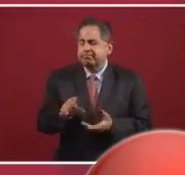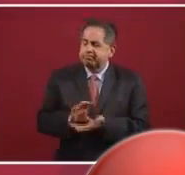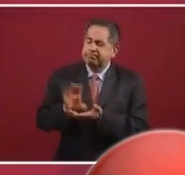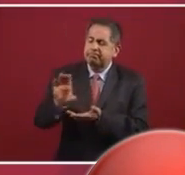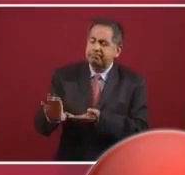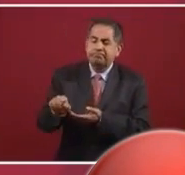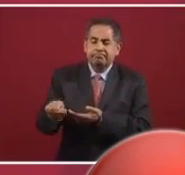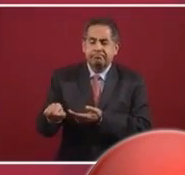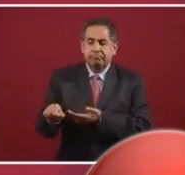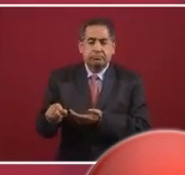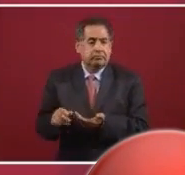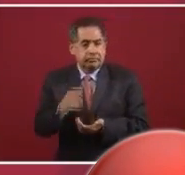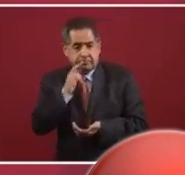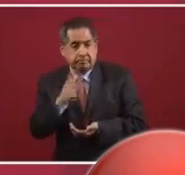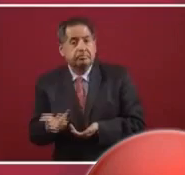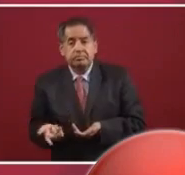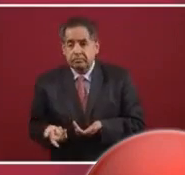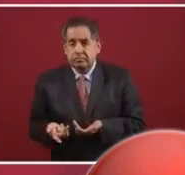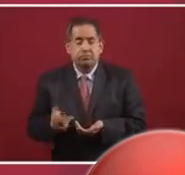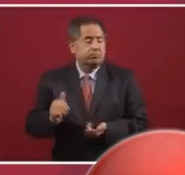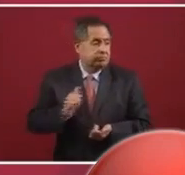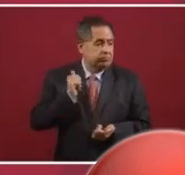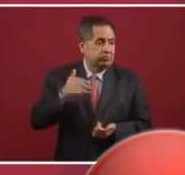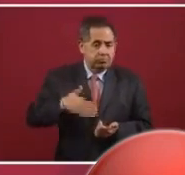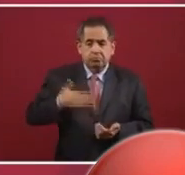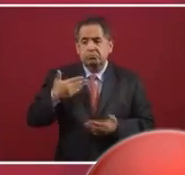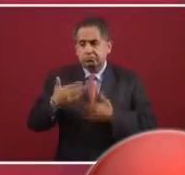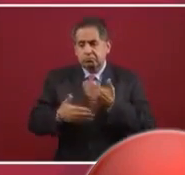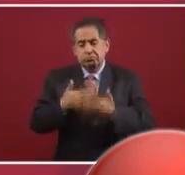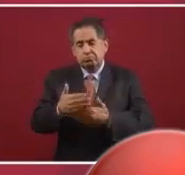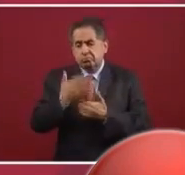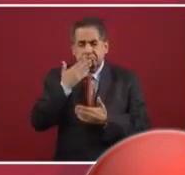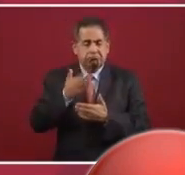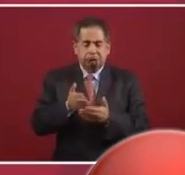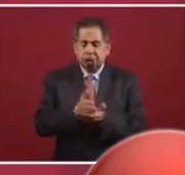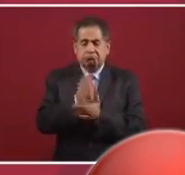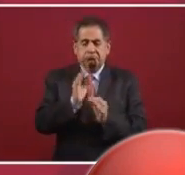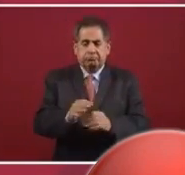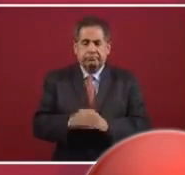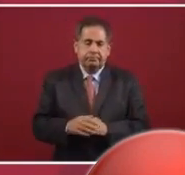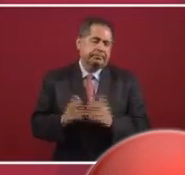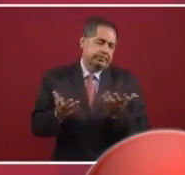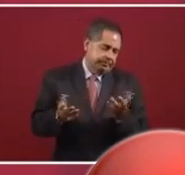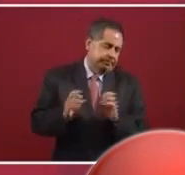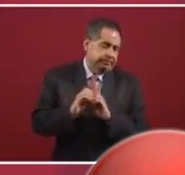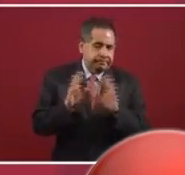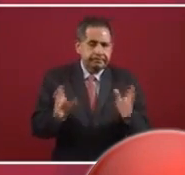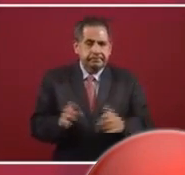Tenemos muchas ventajas y vamos bien. Desde luego,